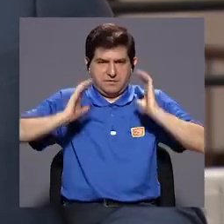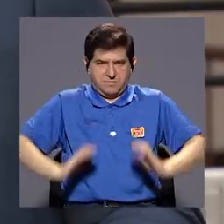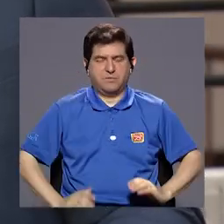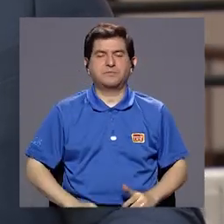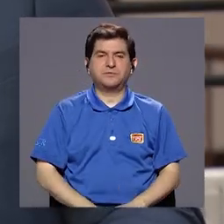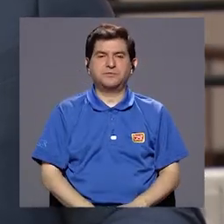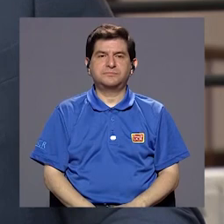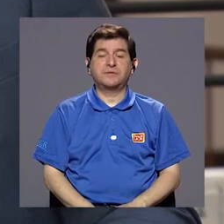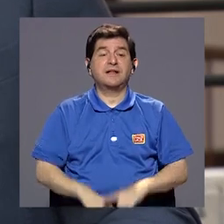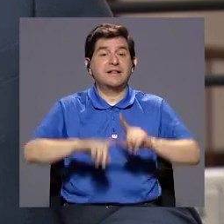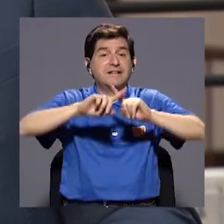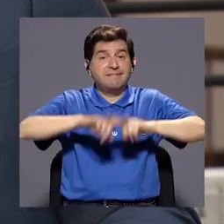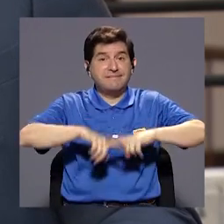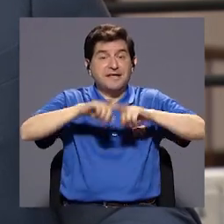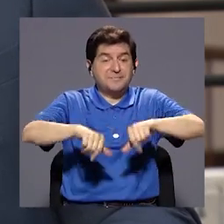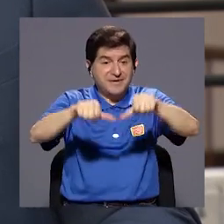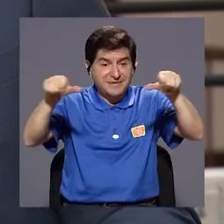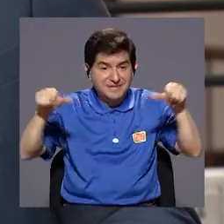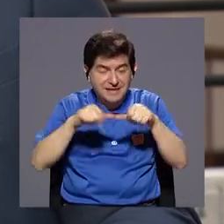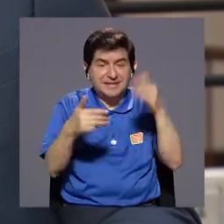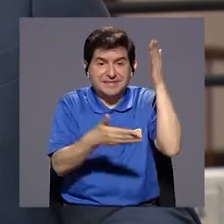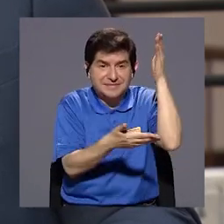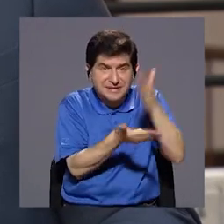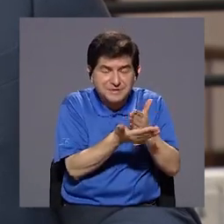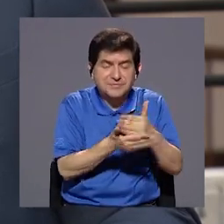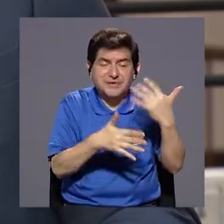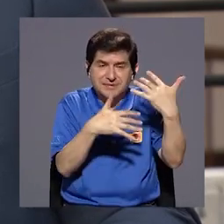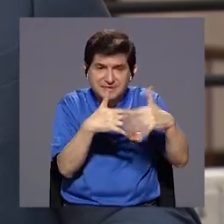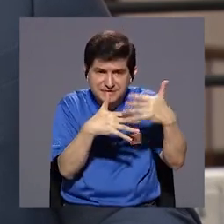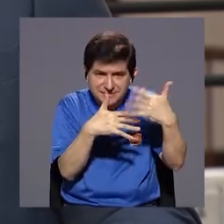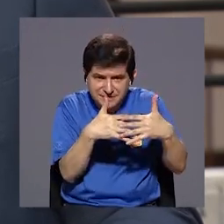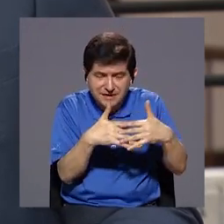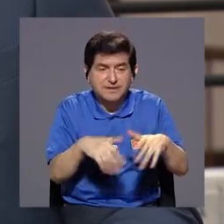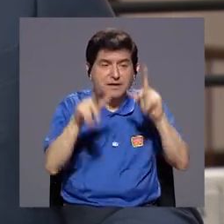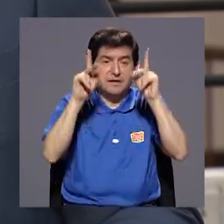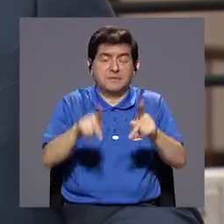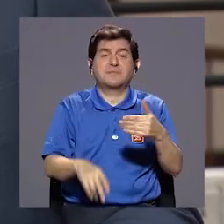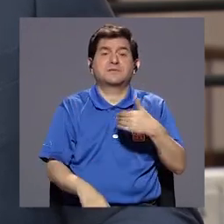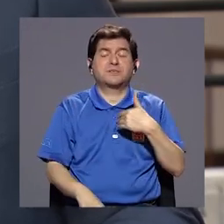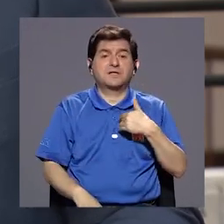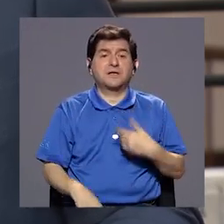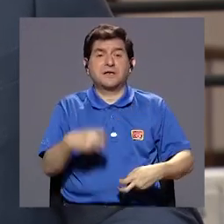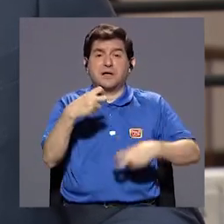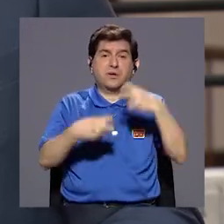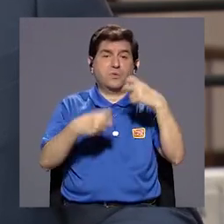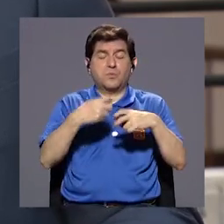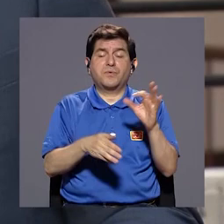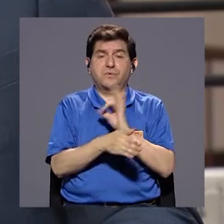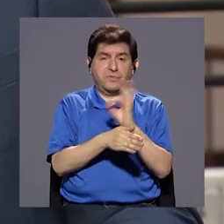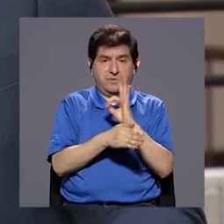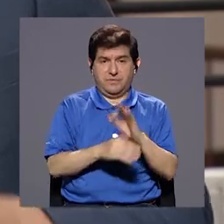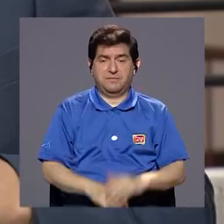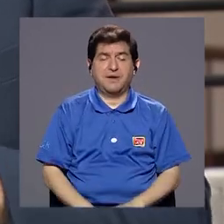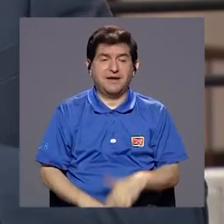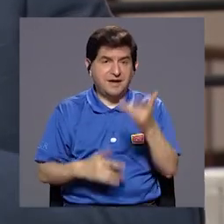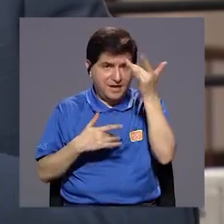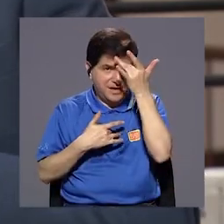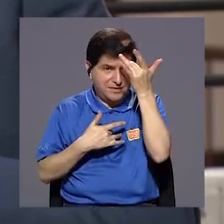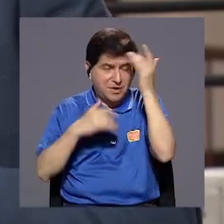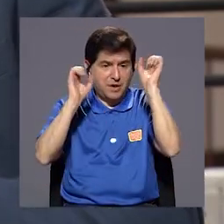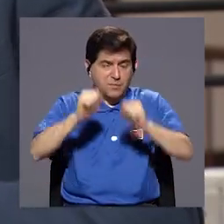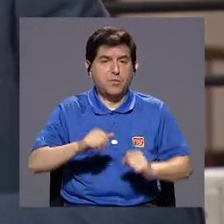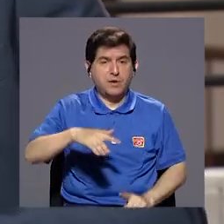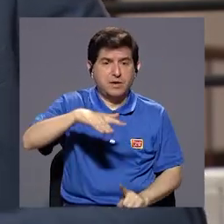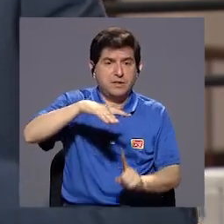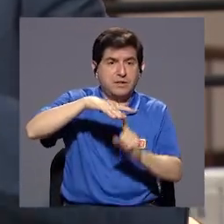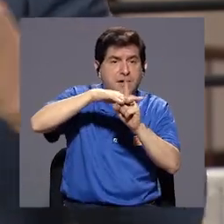cuerpo. Entonces, dependiendo la zona donde se interrumpa ese flujo sanguíneo, la persona va a tener anormalidad en esas funciones. Por eso es una enfermedad que